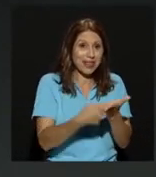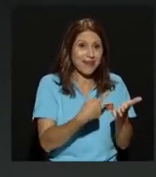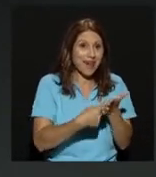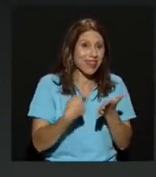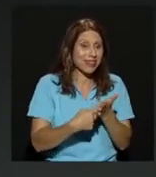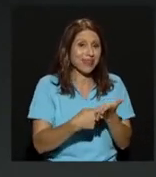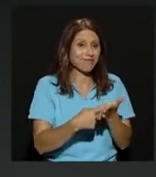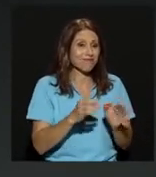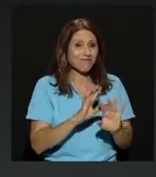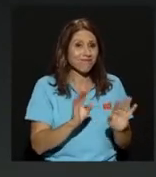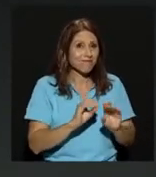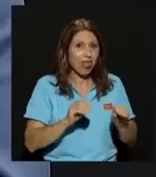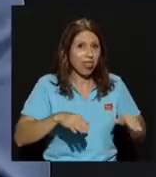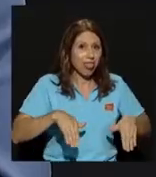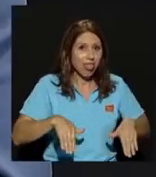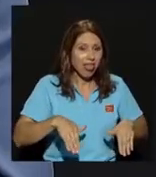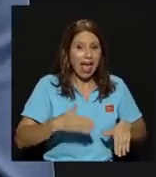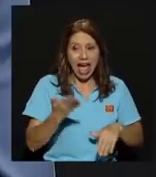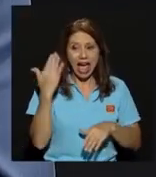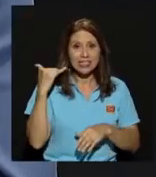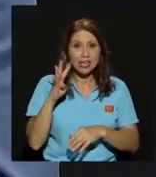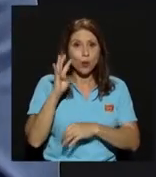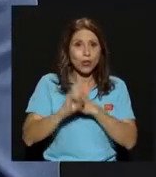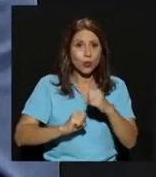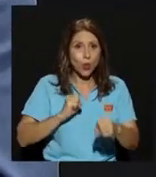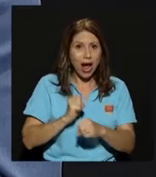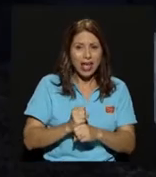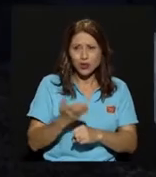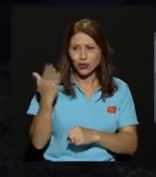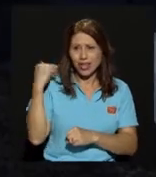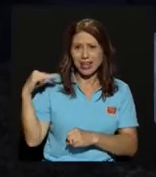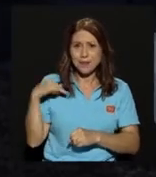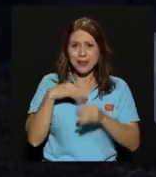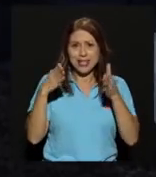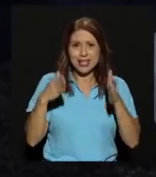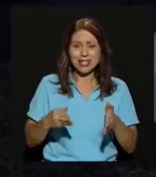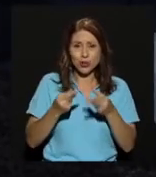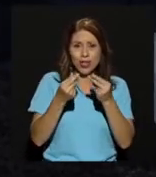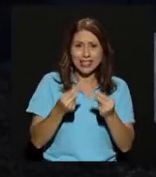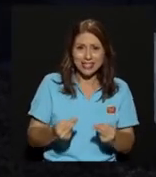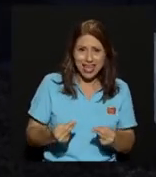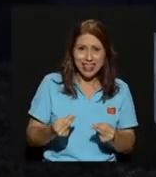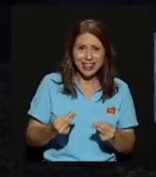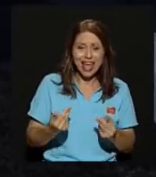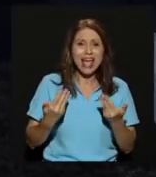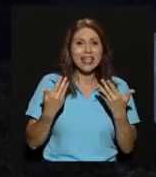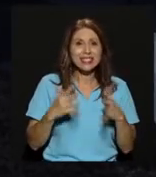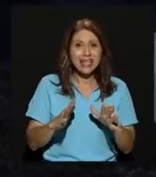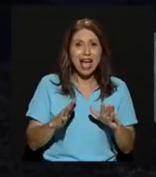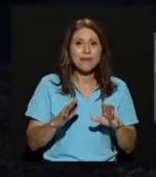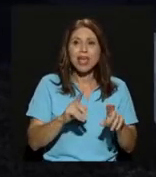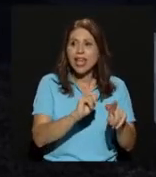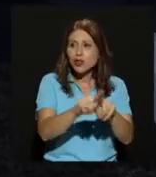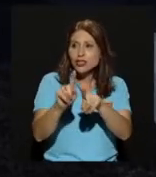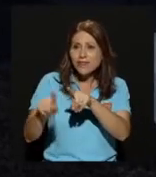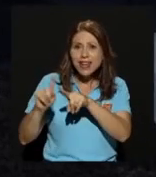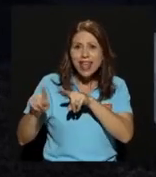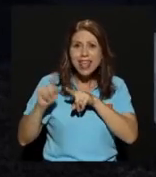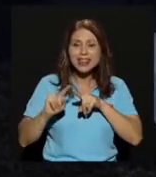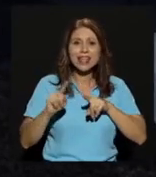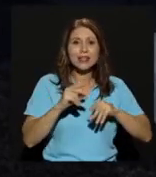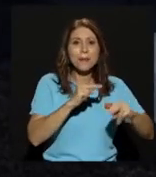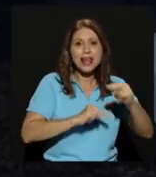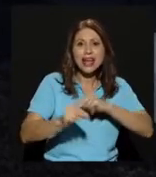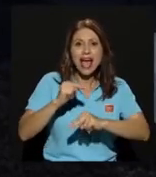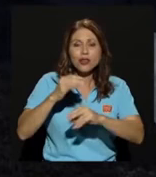cuatro años que el entonces ministro de hacienda colocaba en los mercados internacionales deuda que era